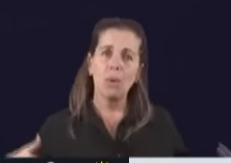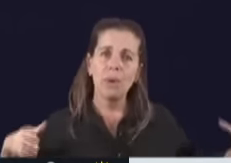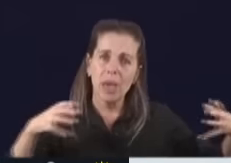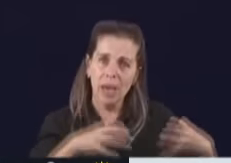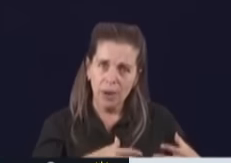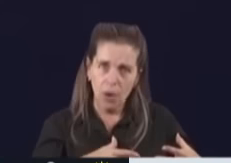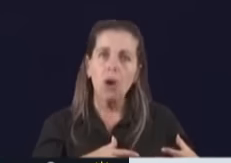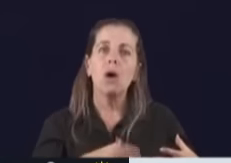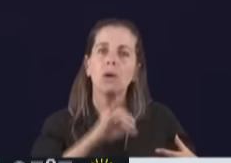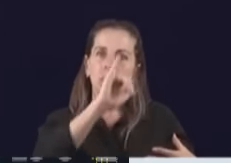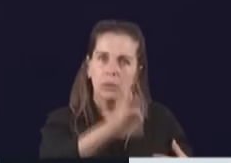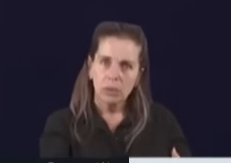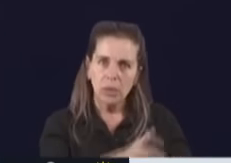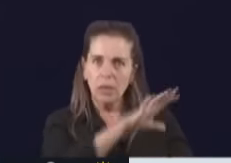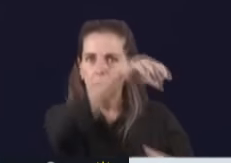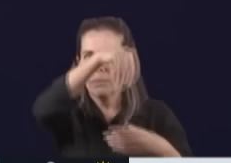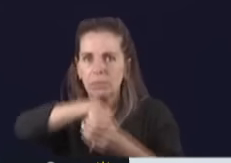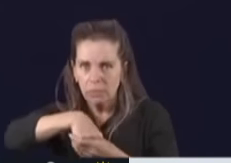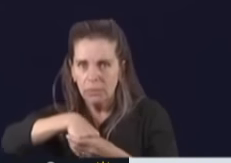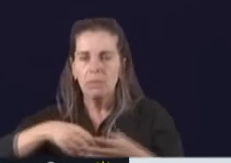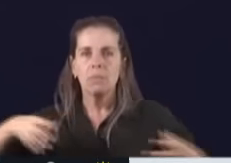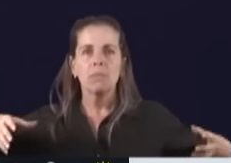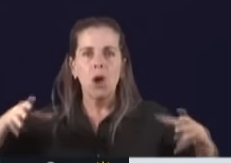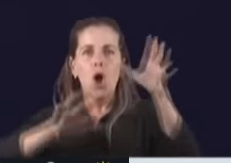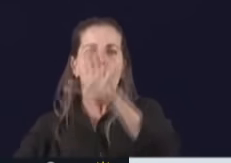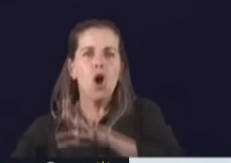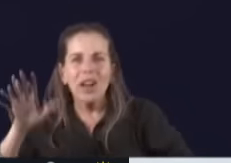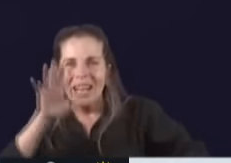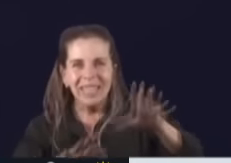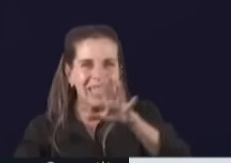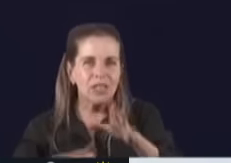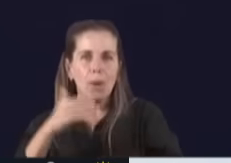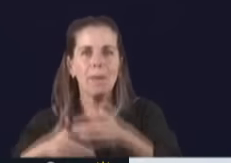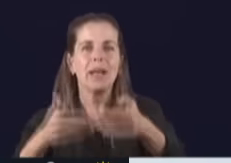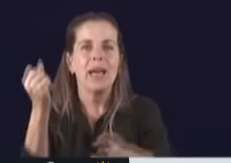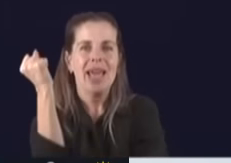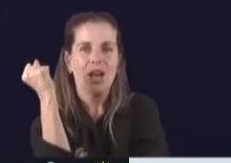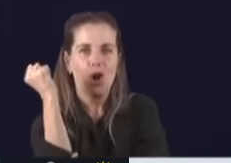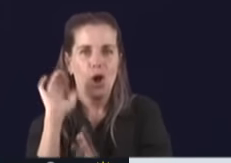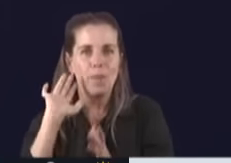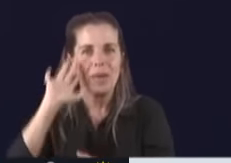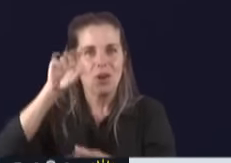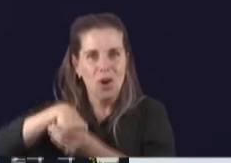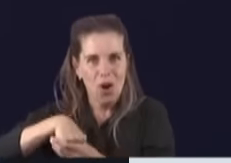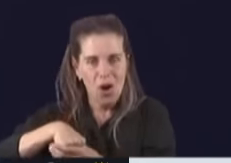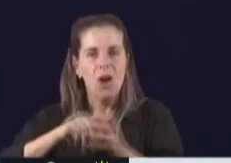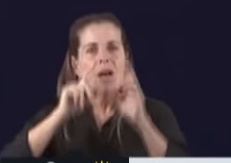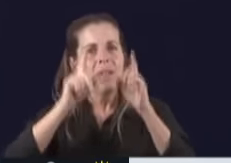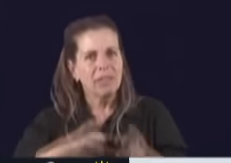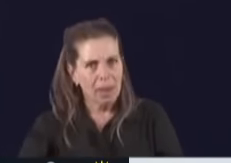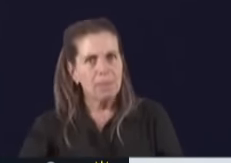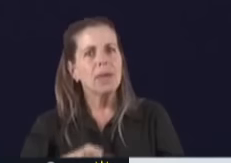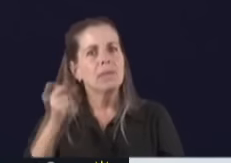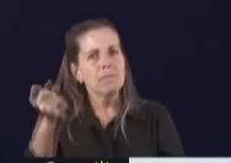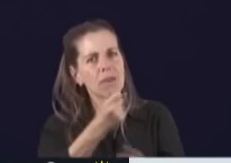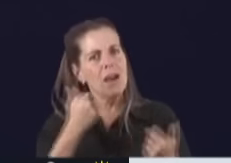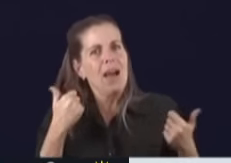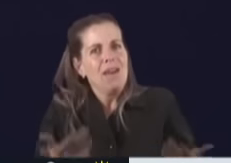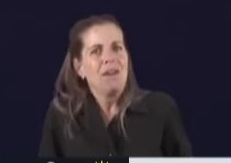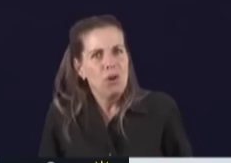a la OCDE, la Organización para la Cooperación y el Desarrollo Económico, que estaba estancado, y avanzó en el Tratado de Libre Comercio entre los países que integran